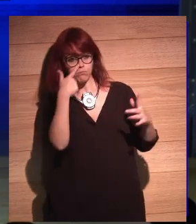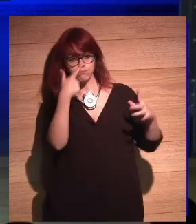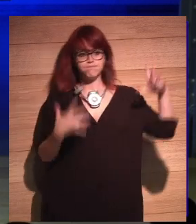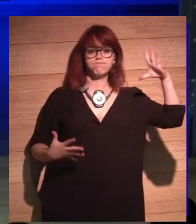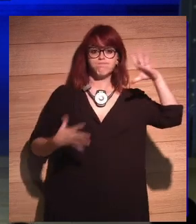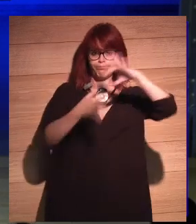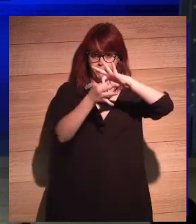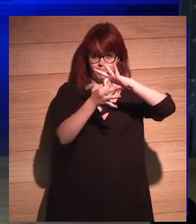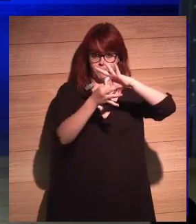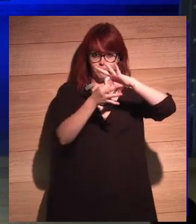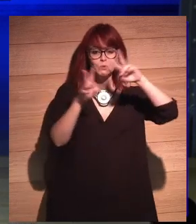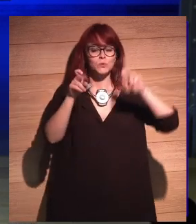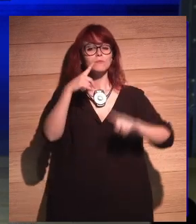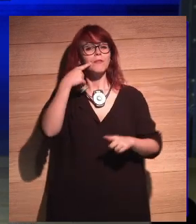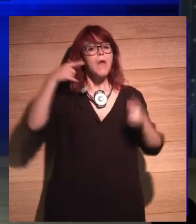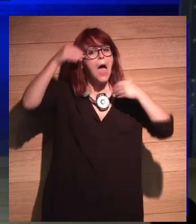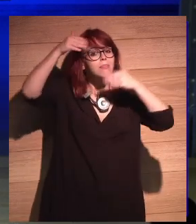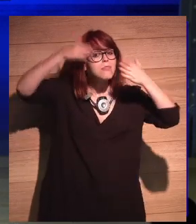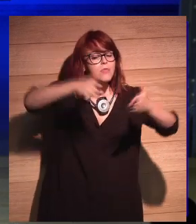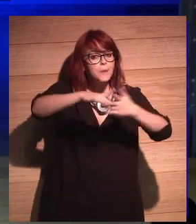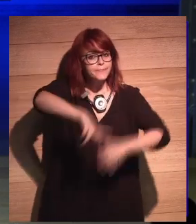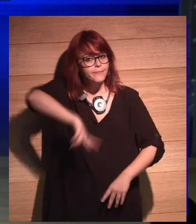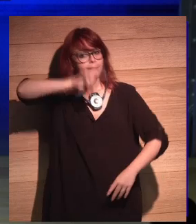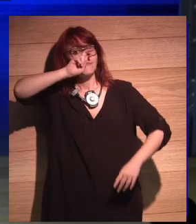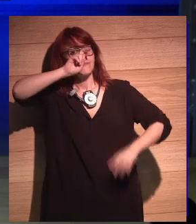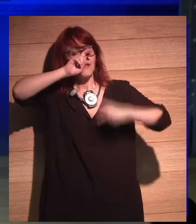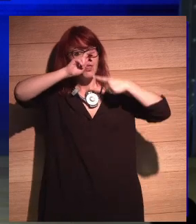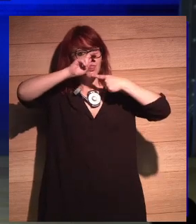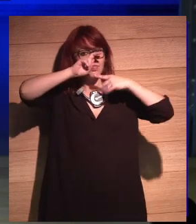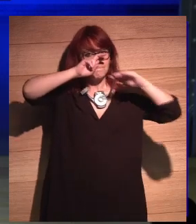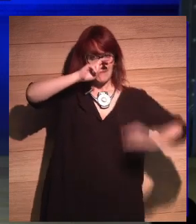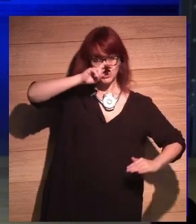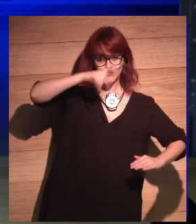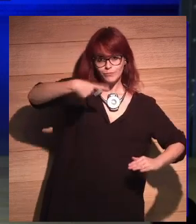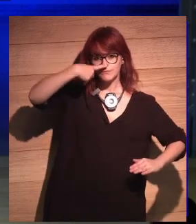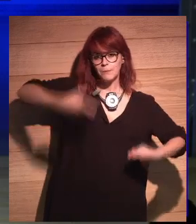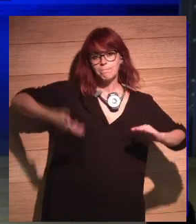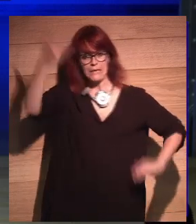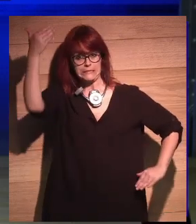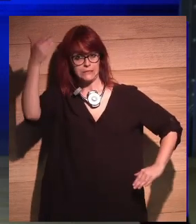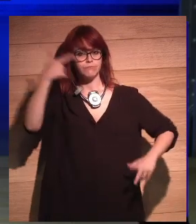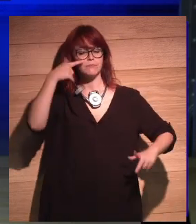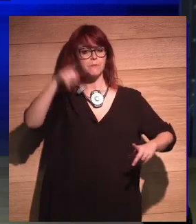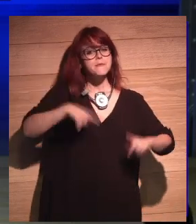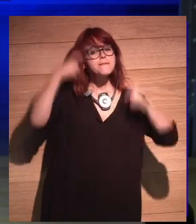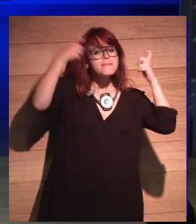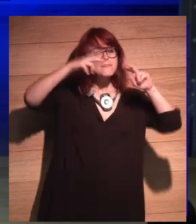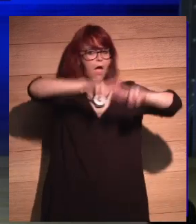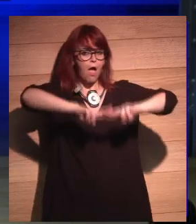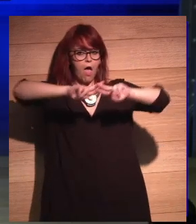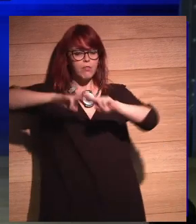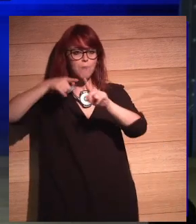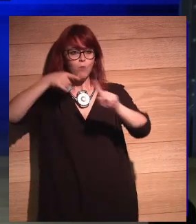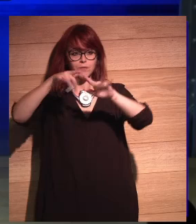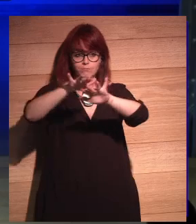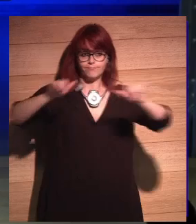Entonces, se trata de centrarse más en el aroma y menos en el gusto. Esto también lo estamos analizando